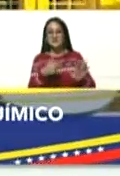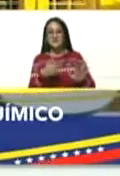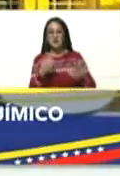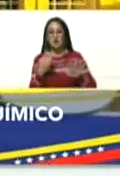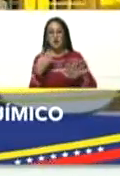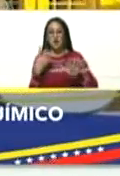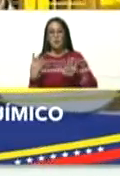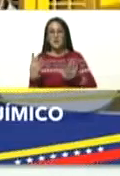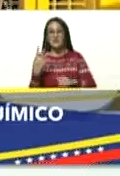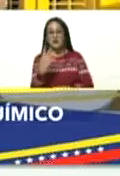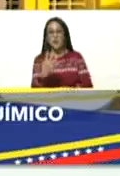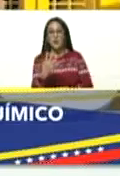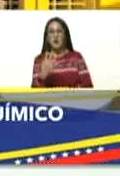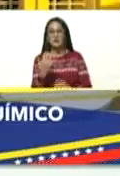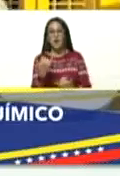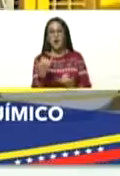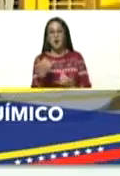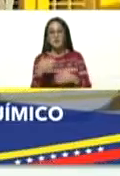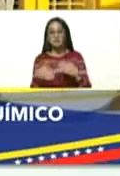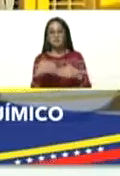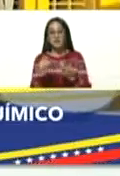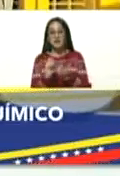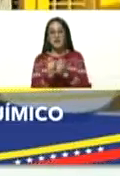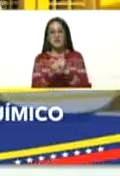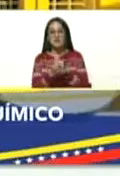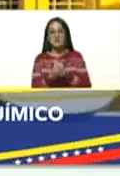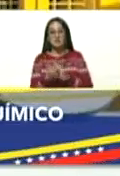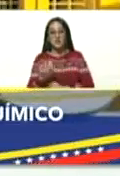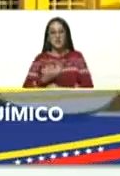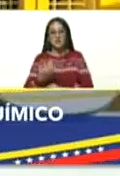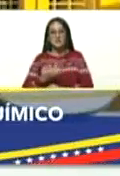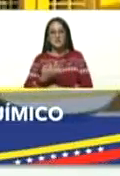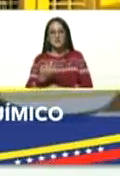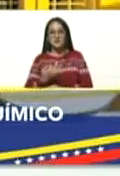694 están en fase de renovación necesaria.